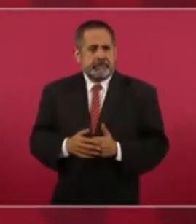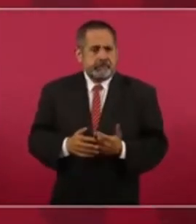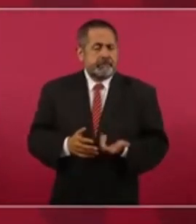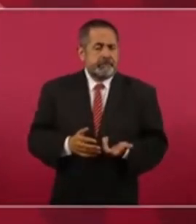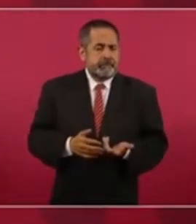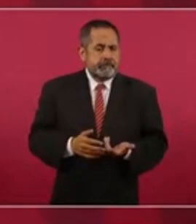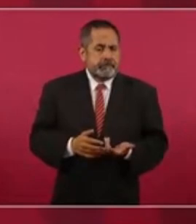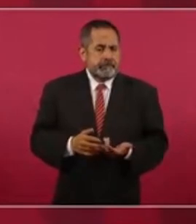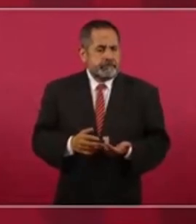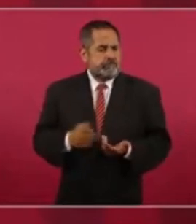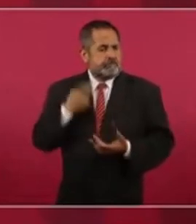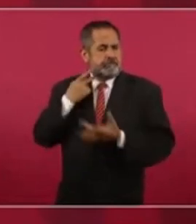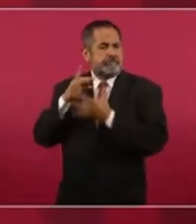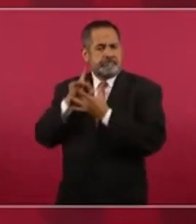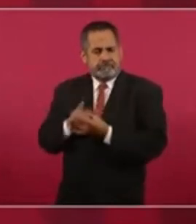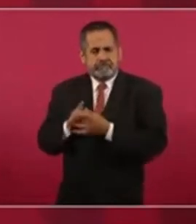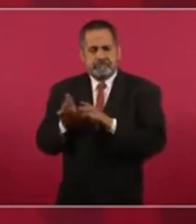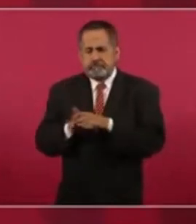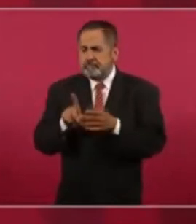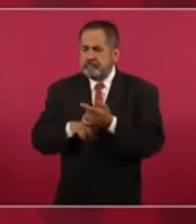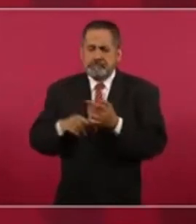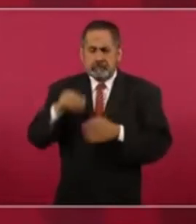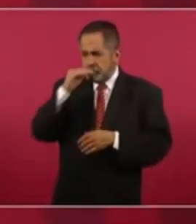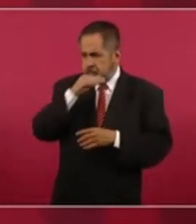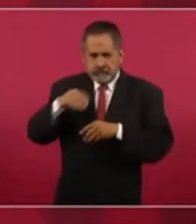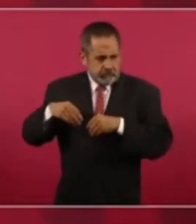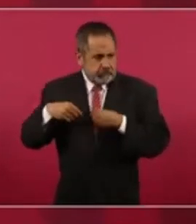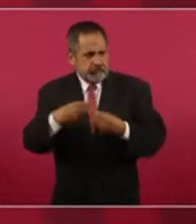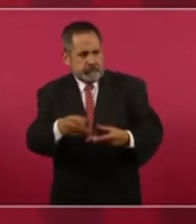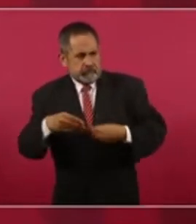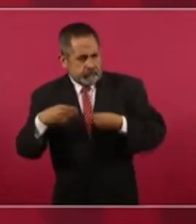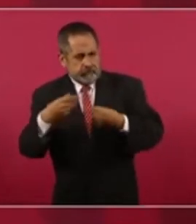como política pública.